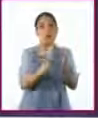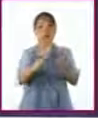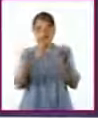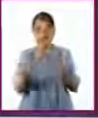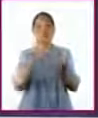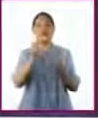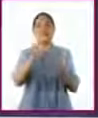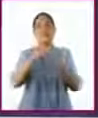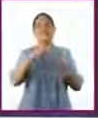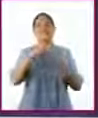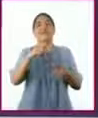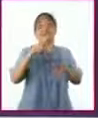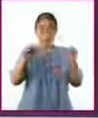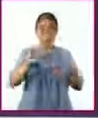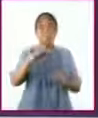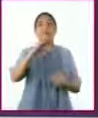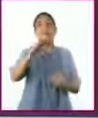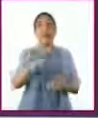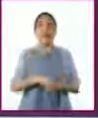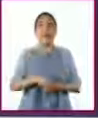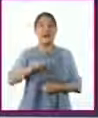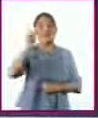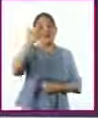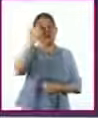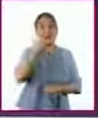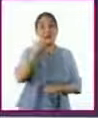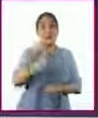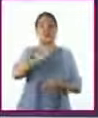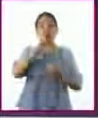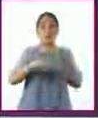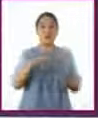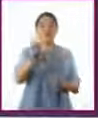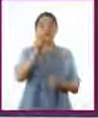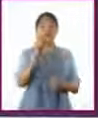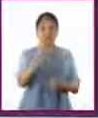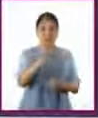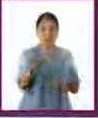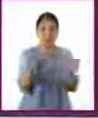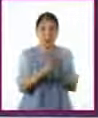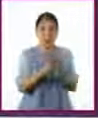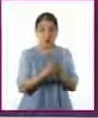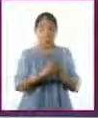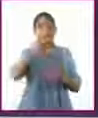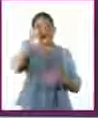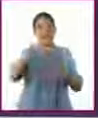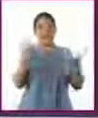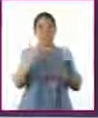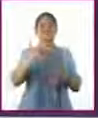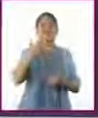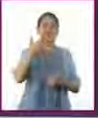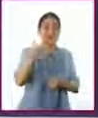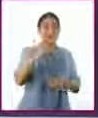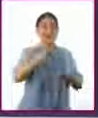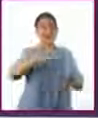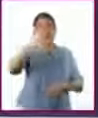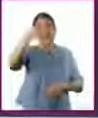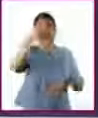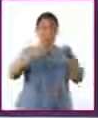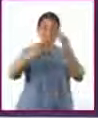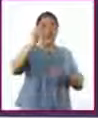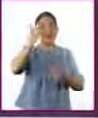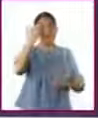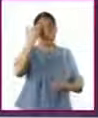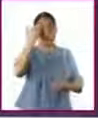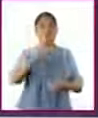texto gratuito. Recordemos que todo lo que veamos en esta sesión es para reforzar su conocimiento, así que les recomiendo